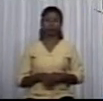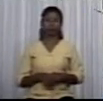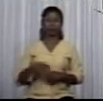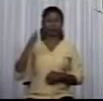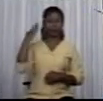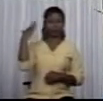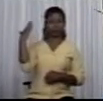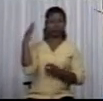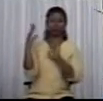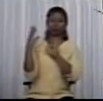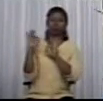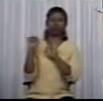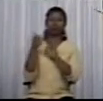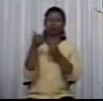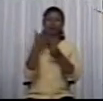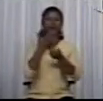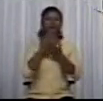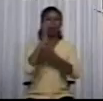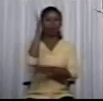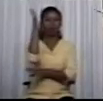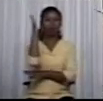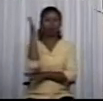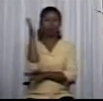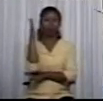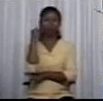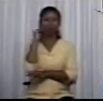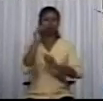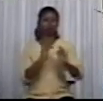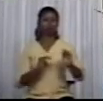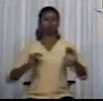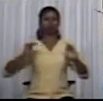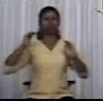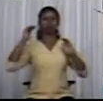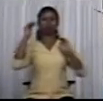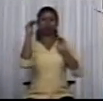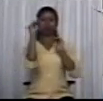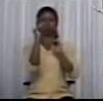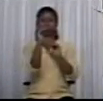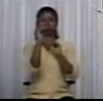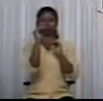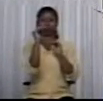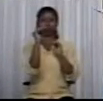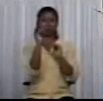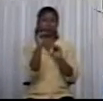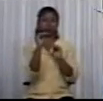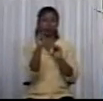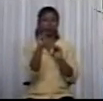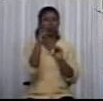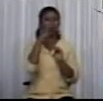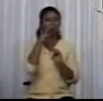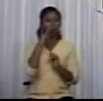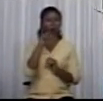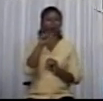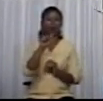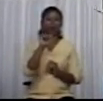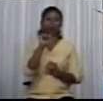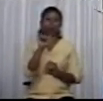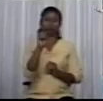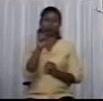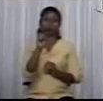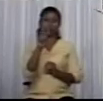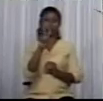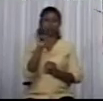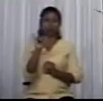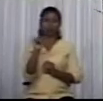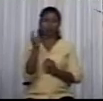pueda reconocer esa grandeza, esa trascendencia de Guillermo Ayoví y le haga